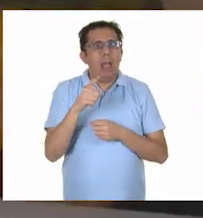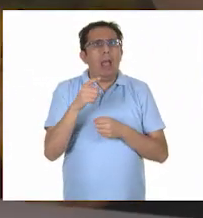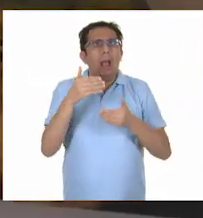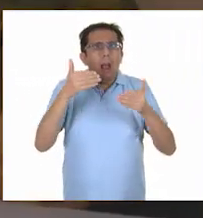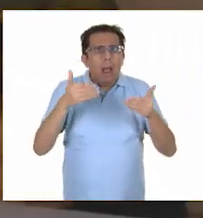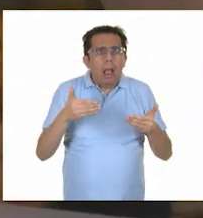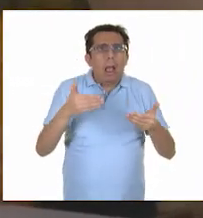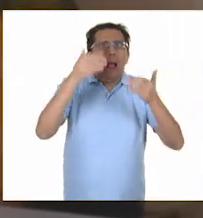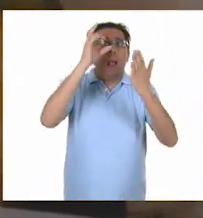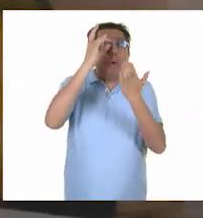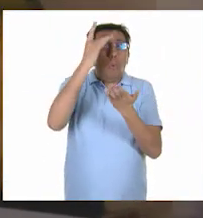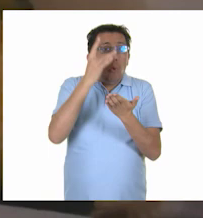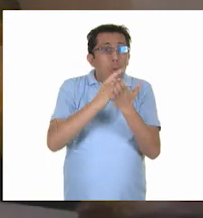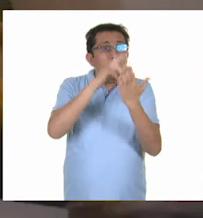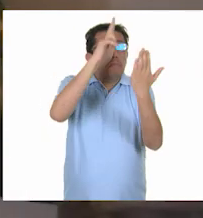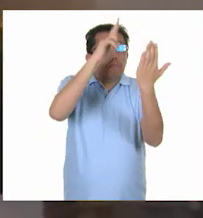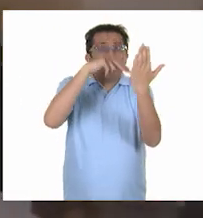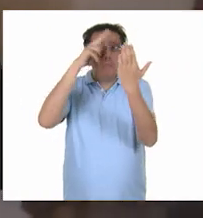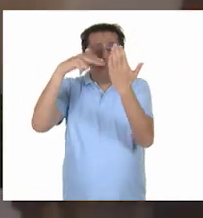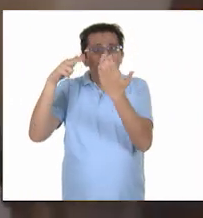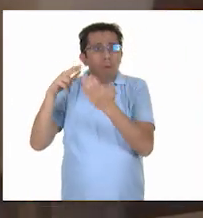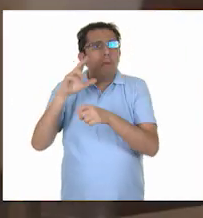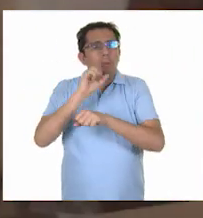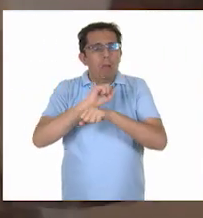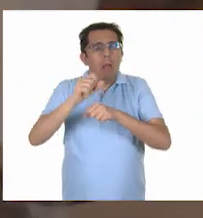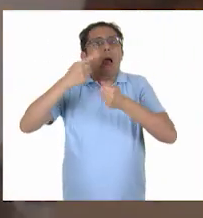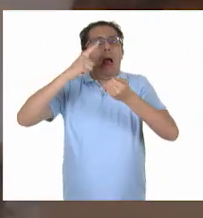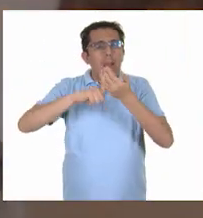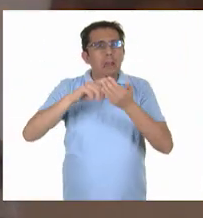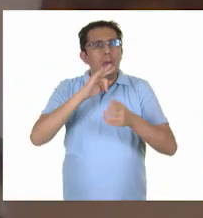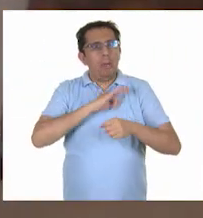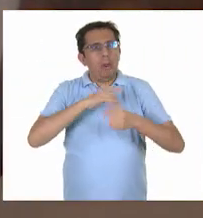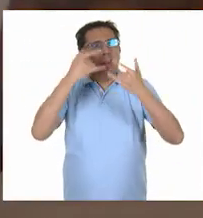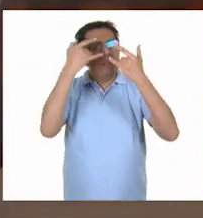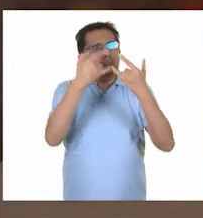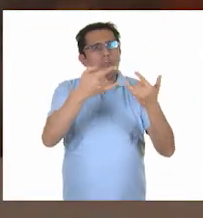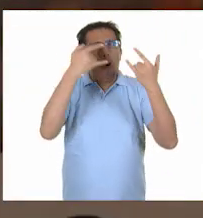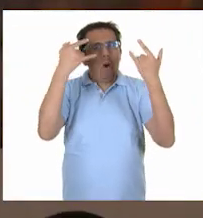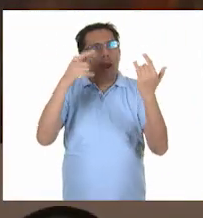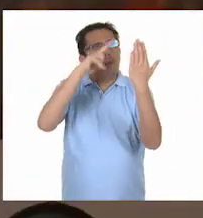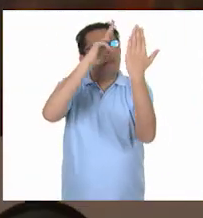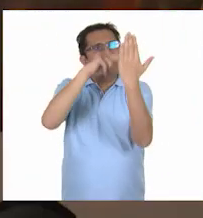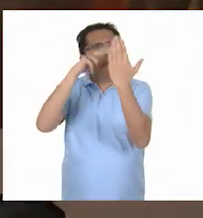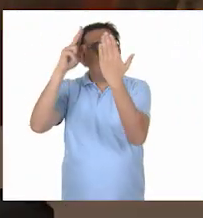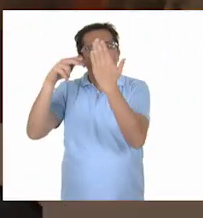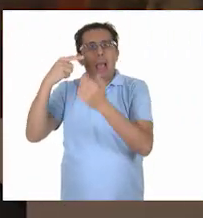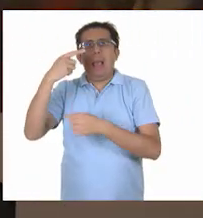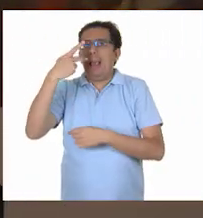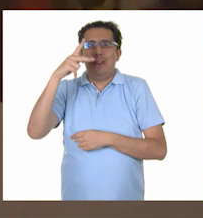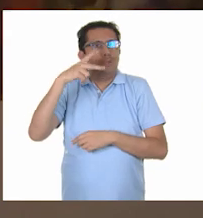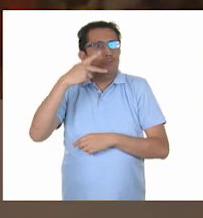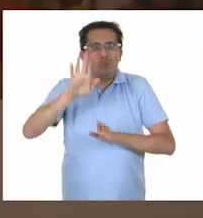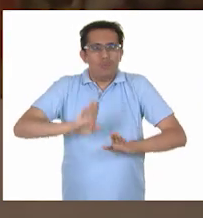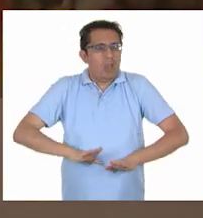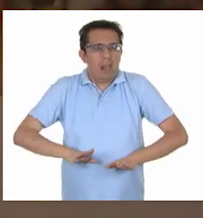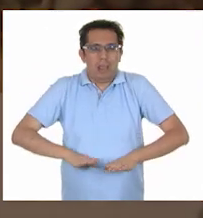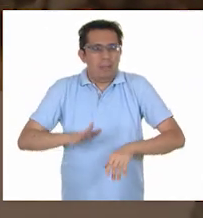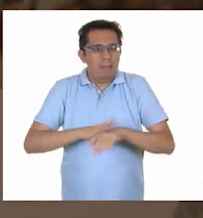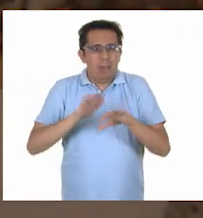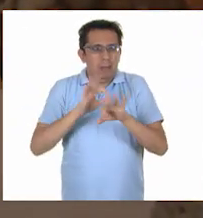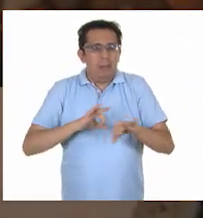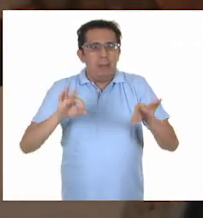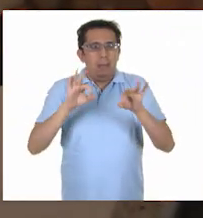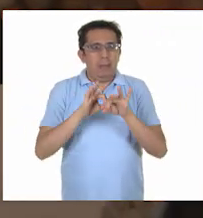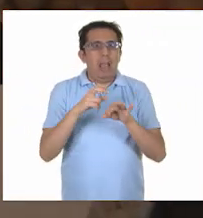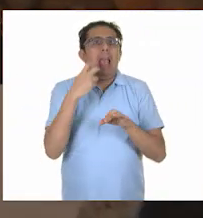que enormes lienzos y que en ellos se podían relatar historias, elemento que convirtió en su toque personal. Fue lo que